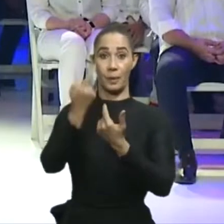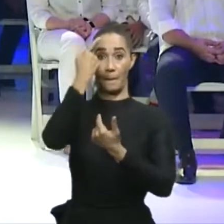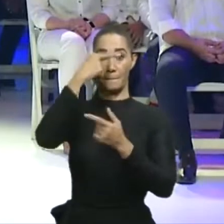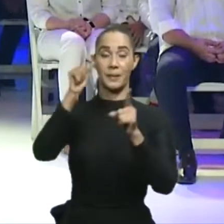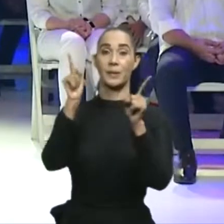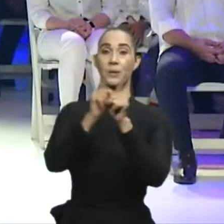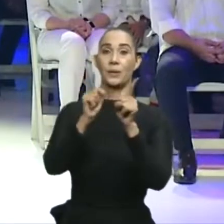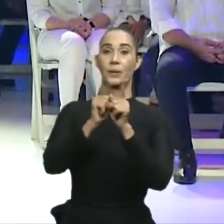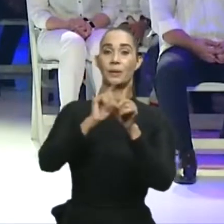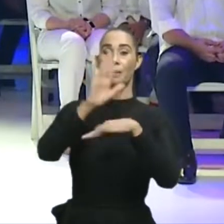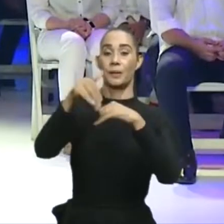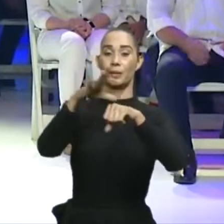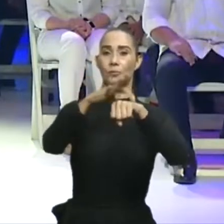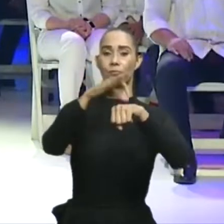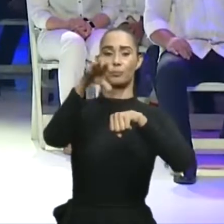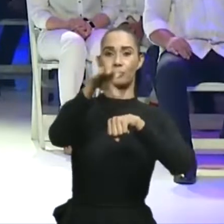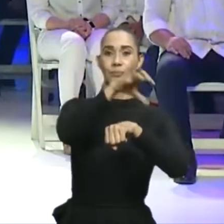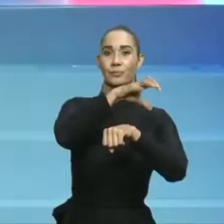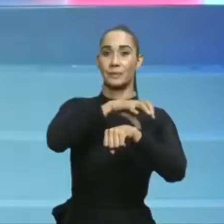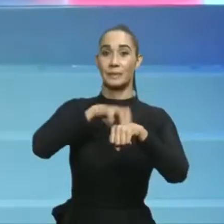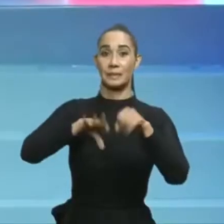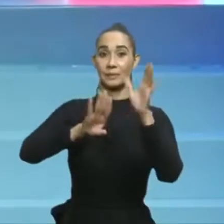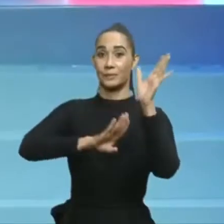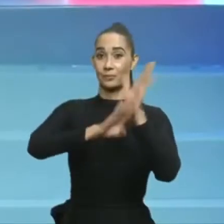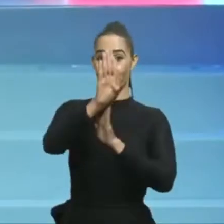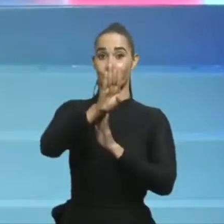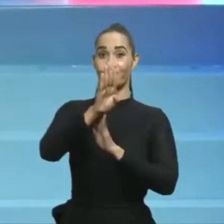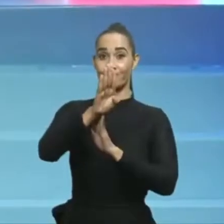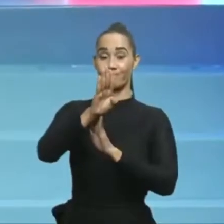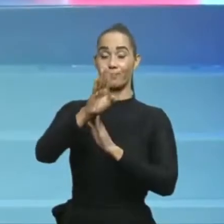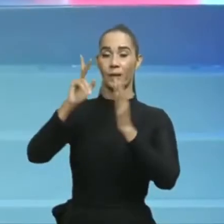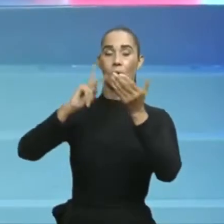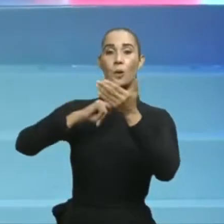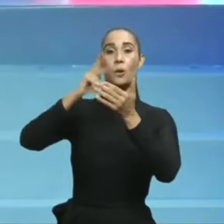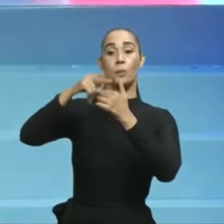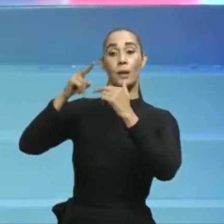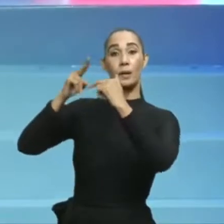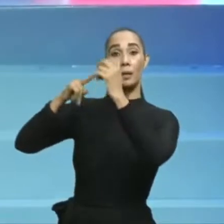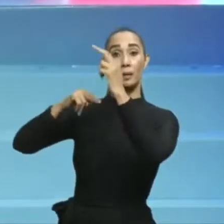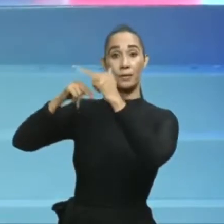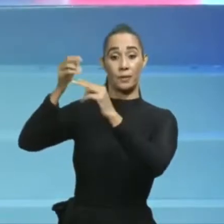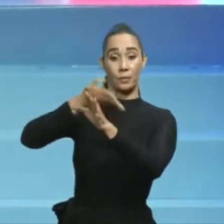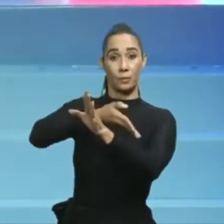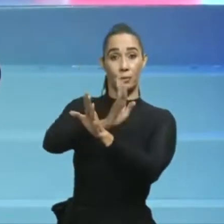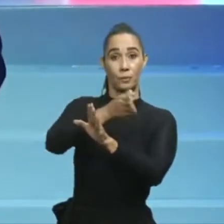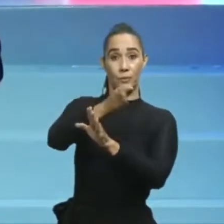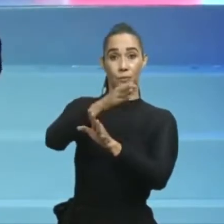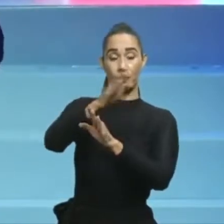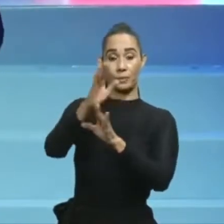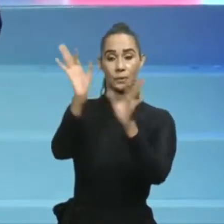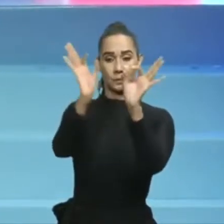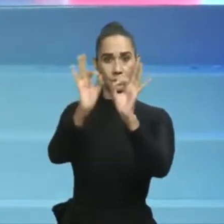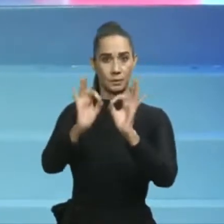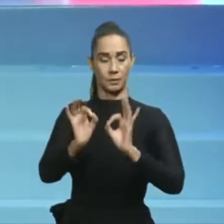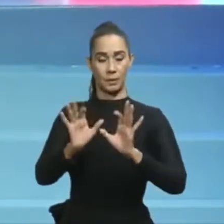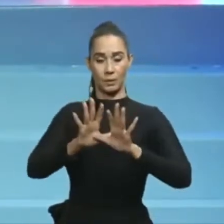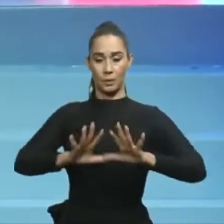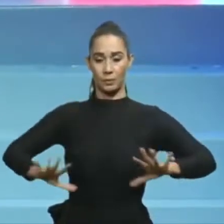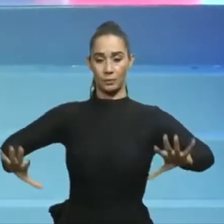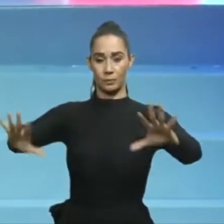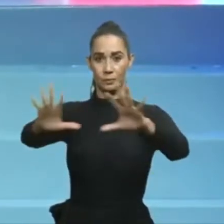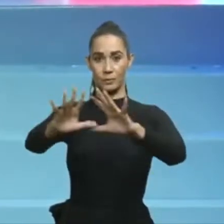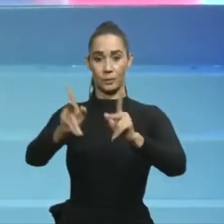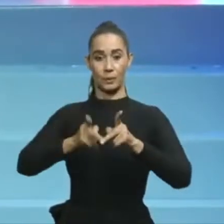en todo el territorio nacional nuestros planes de infraestructuras diseñados para generar una geografía de